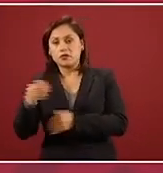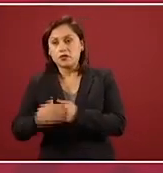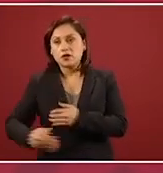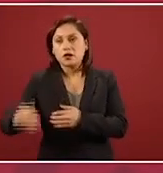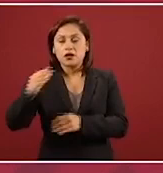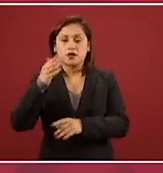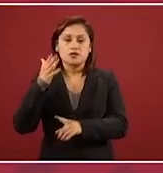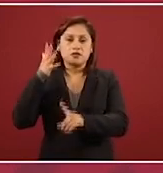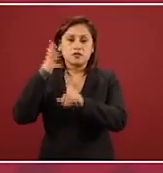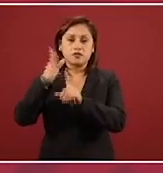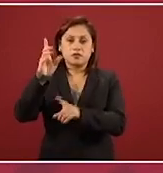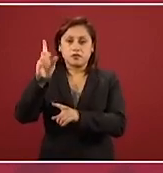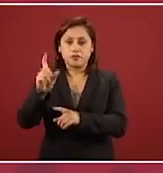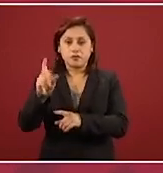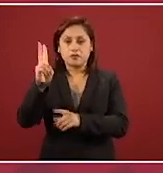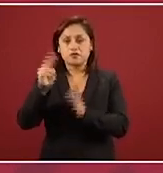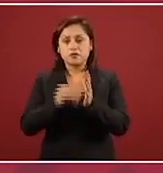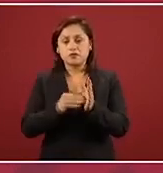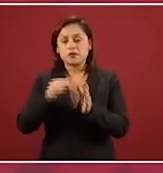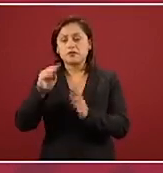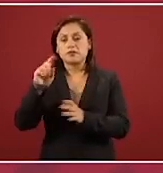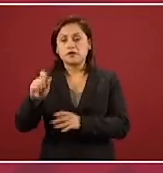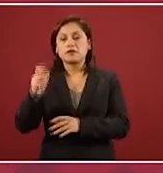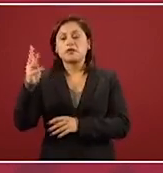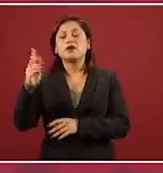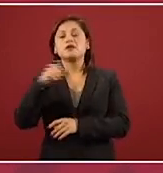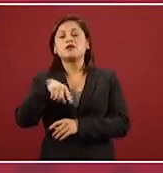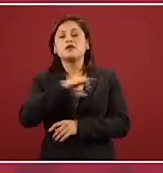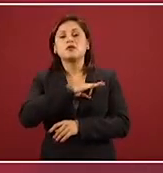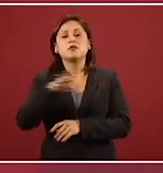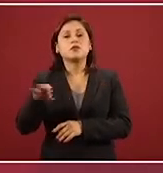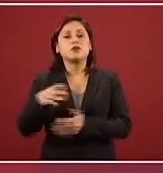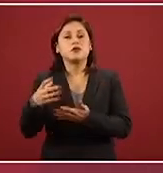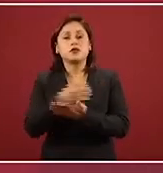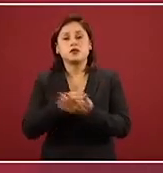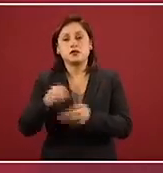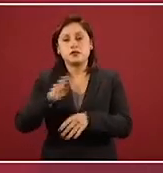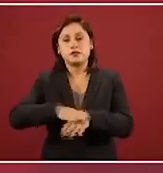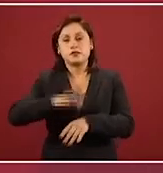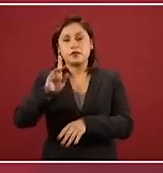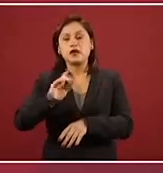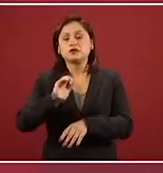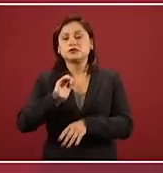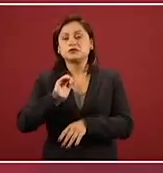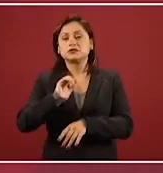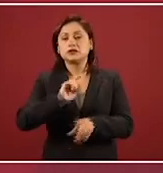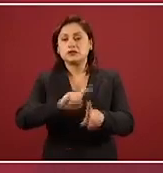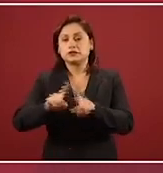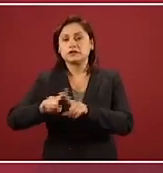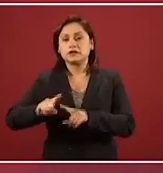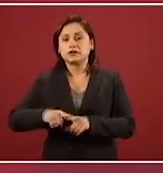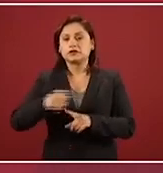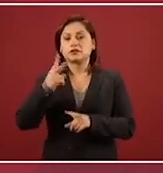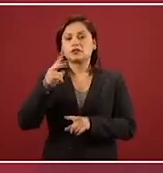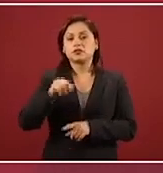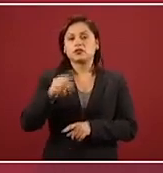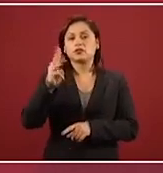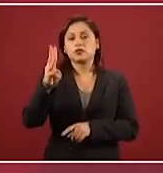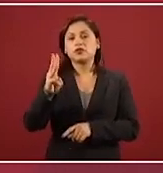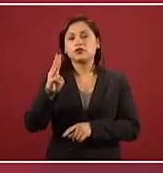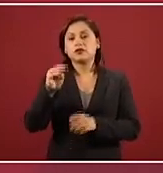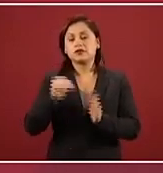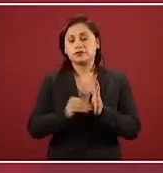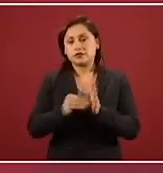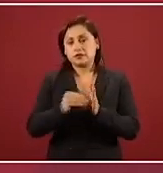4% para llegar hacia el final del sexenio con una colocación de 3.3 millones de créditos y una inversión de